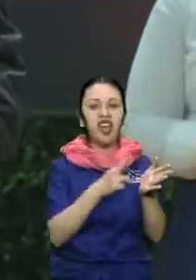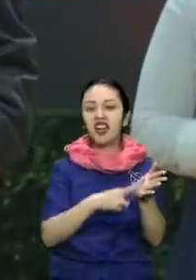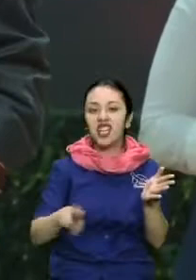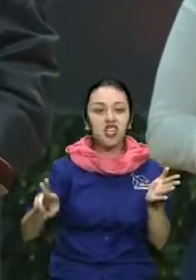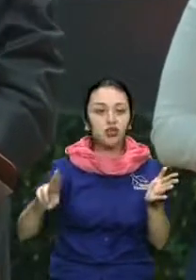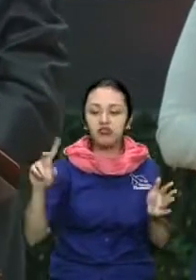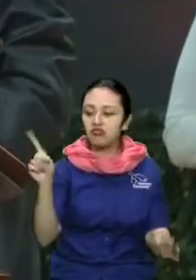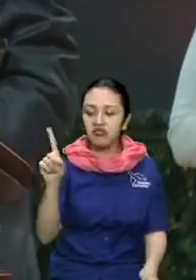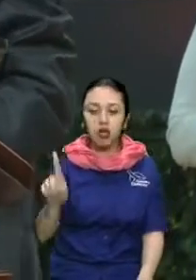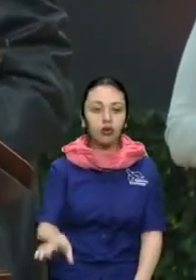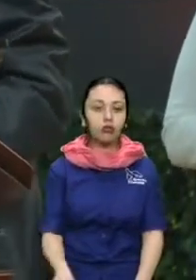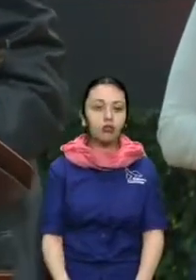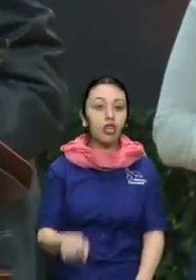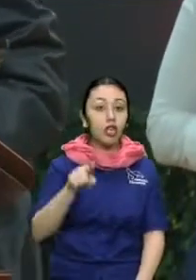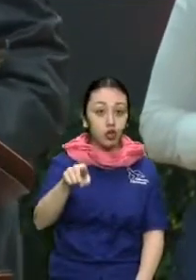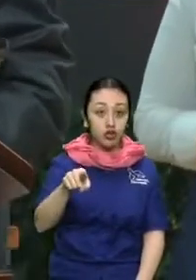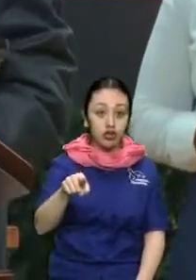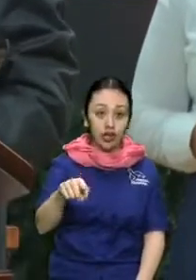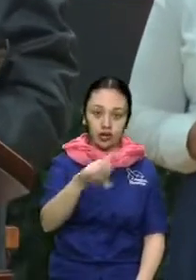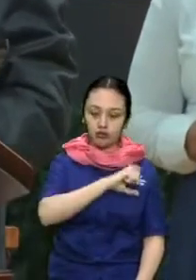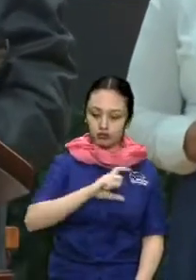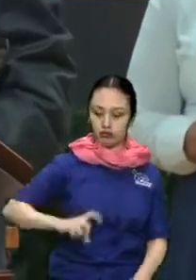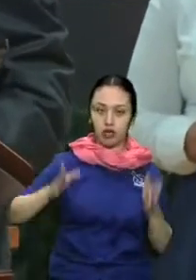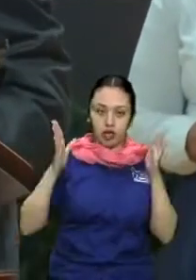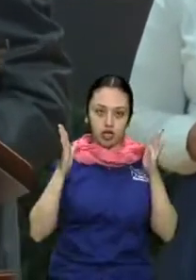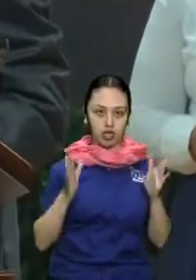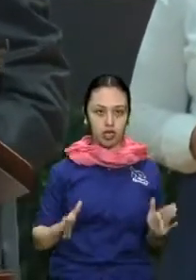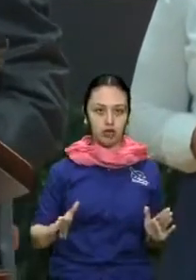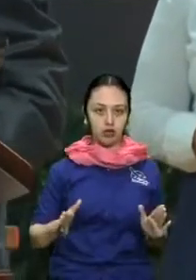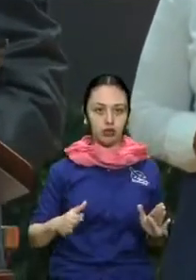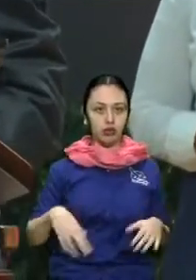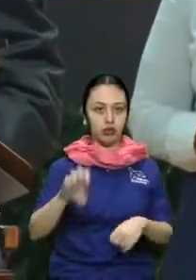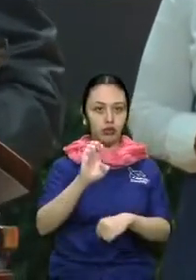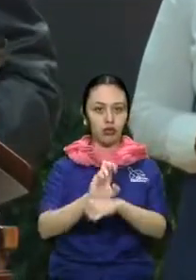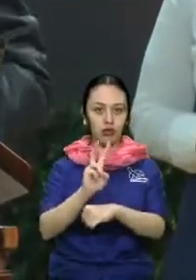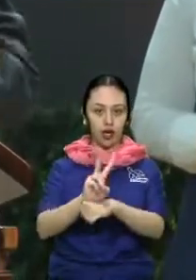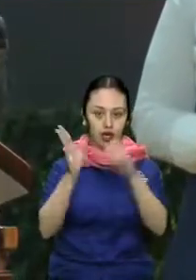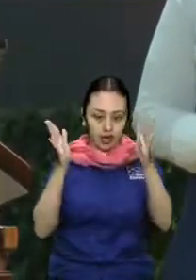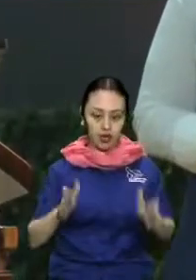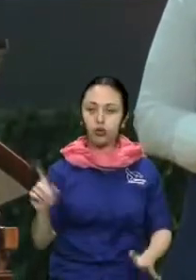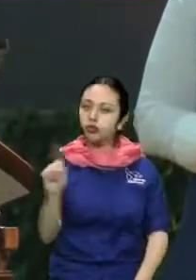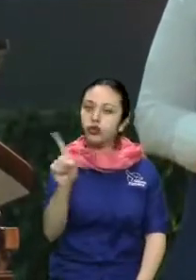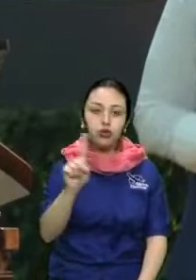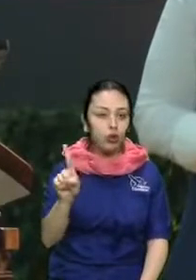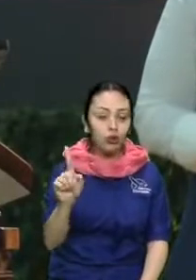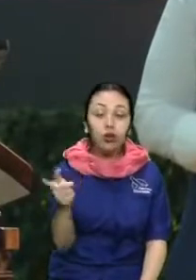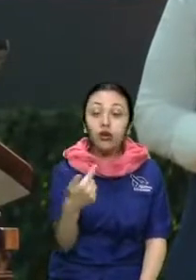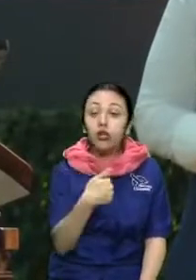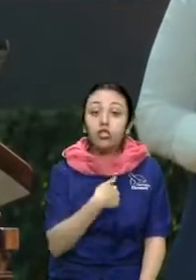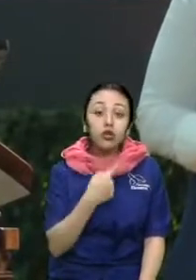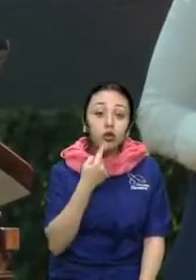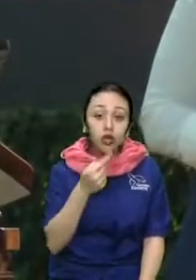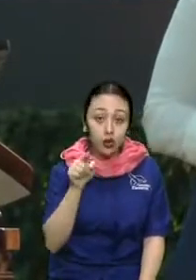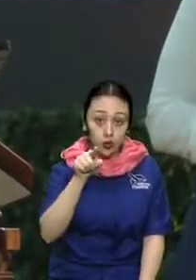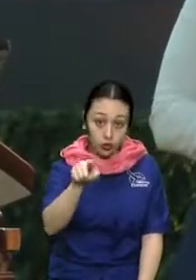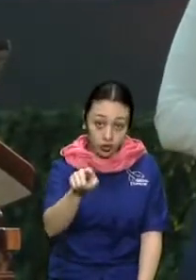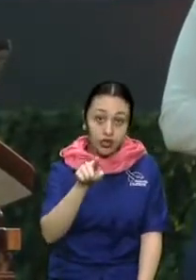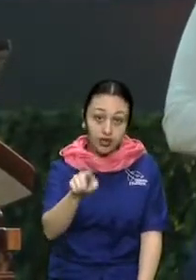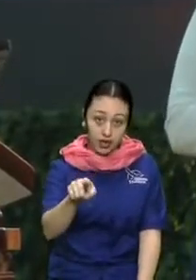de vuelvas evangélico, no es eso lo que le estoy diciendo. Yo lo que le estoy diciendo es ábrale su corazón a Jesucristo.